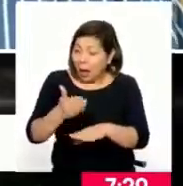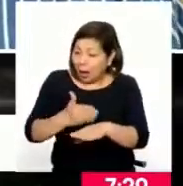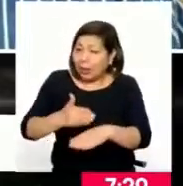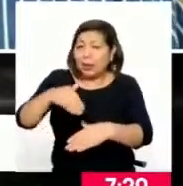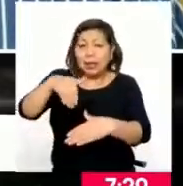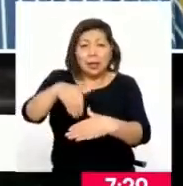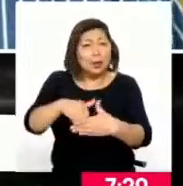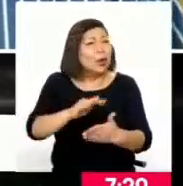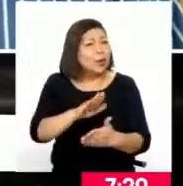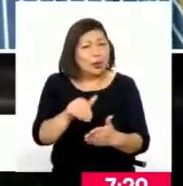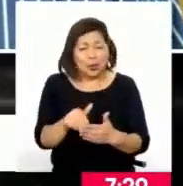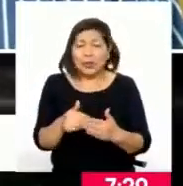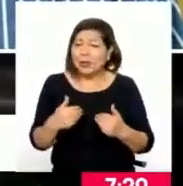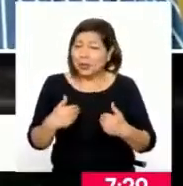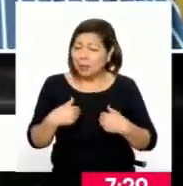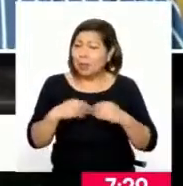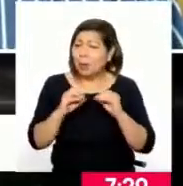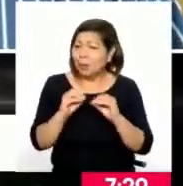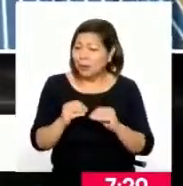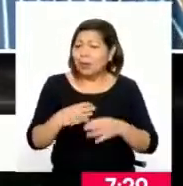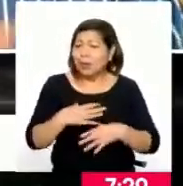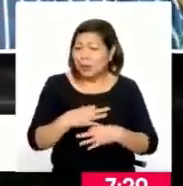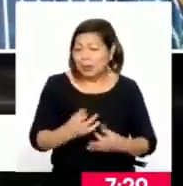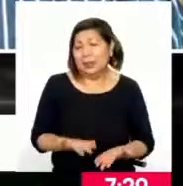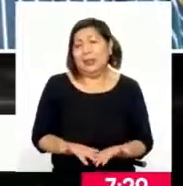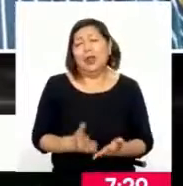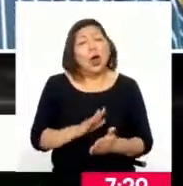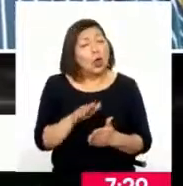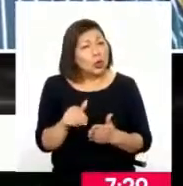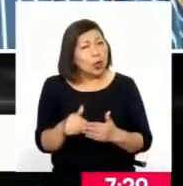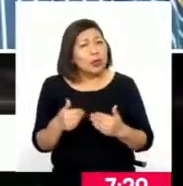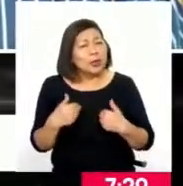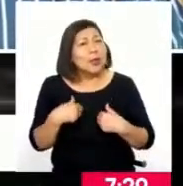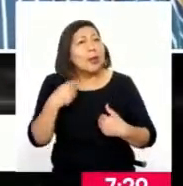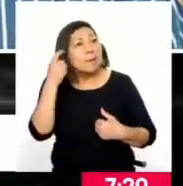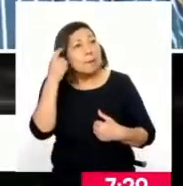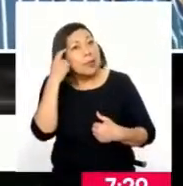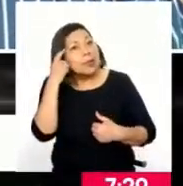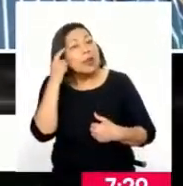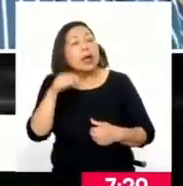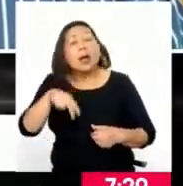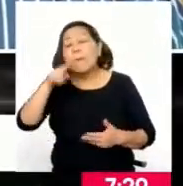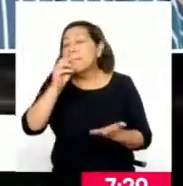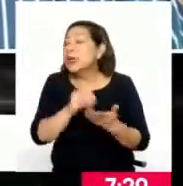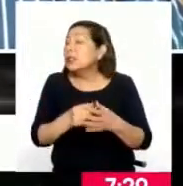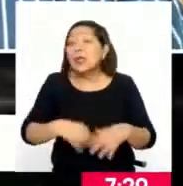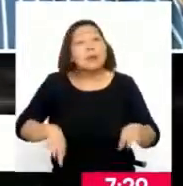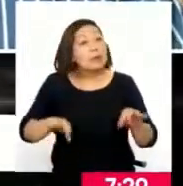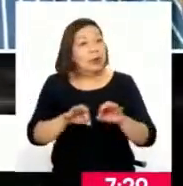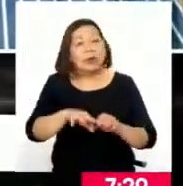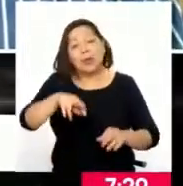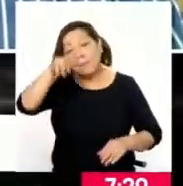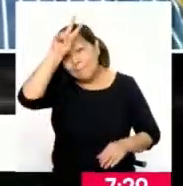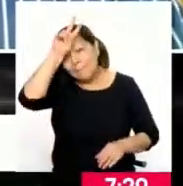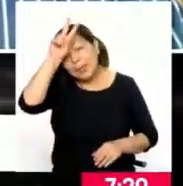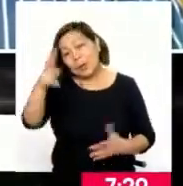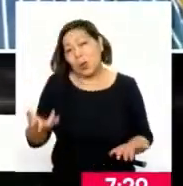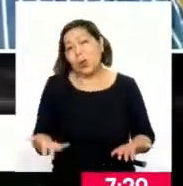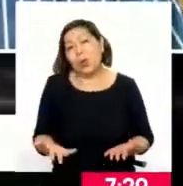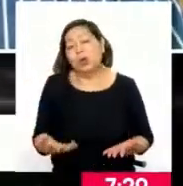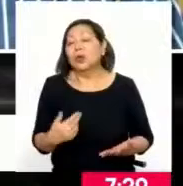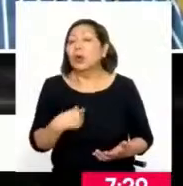elecciones. Todos tenemos que poner intereses, todos tenemos que pensar en el Perú. En ese sentido es